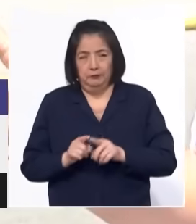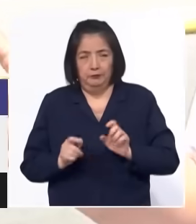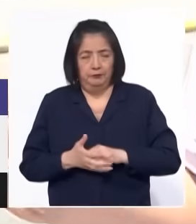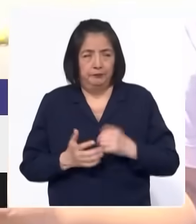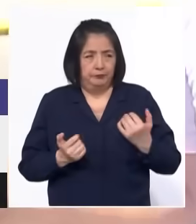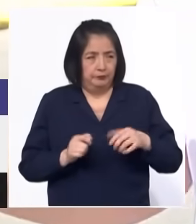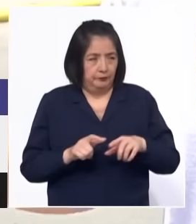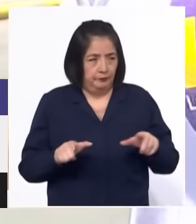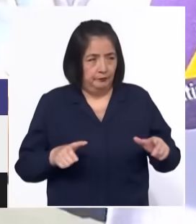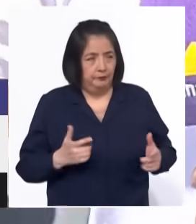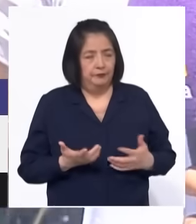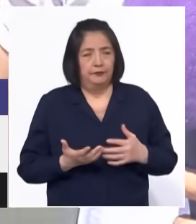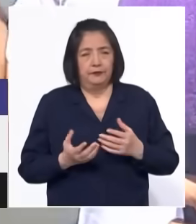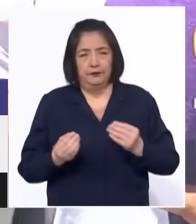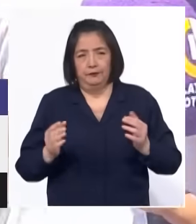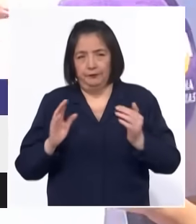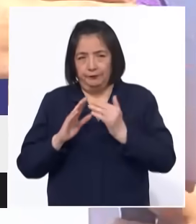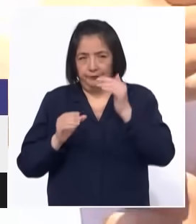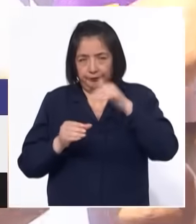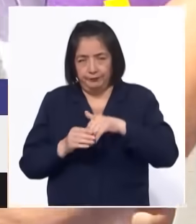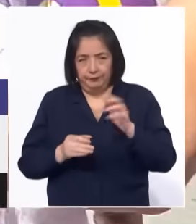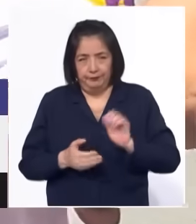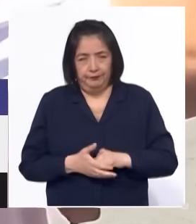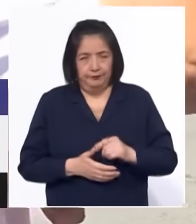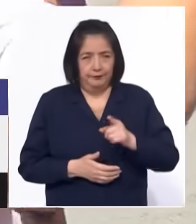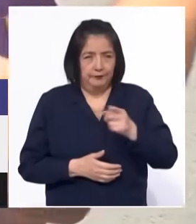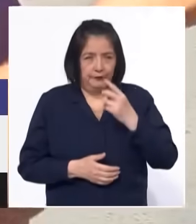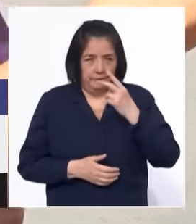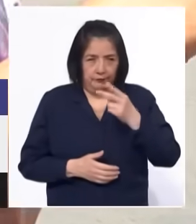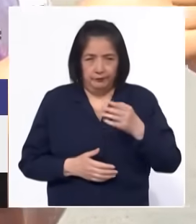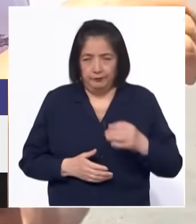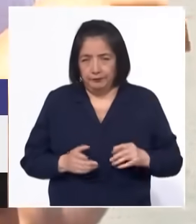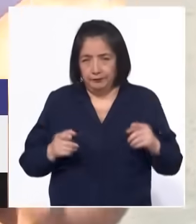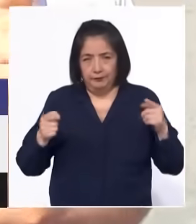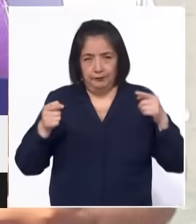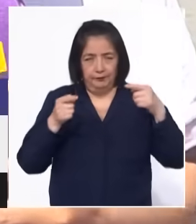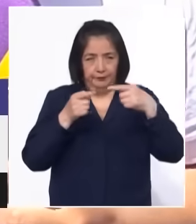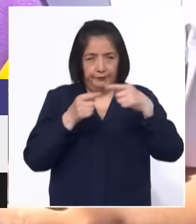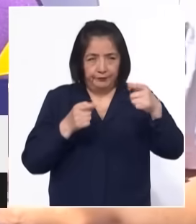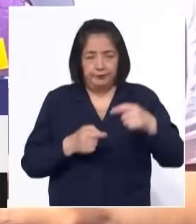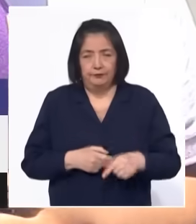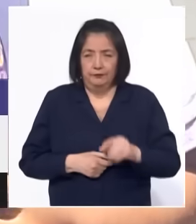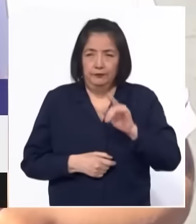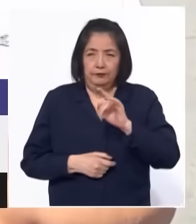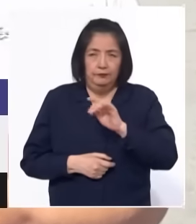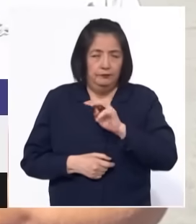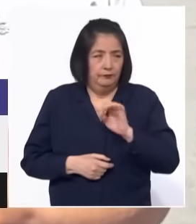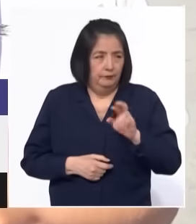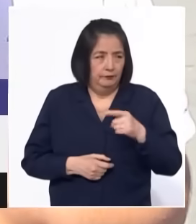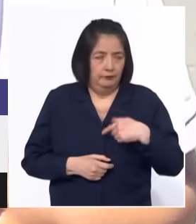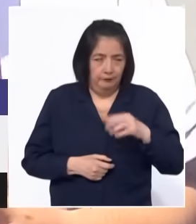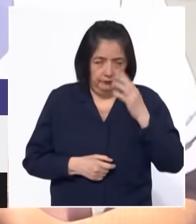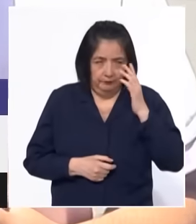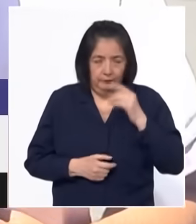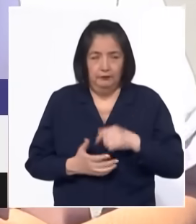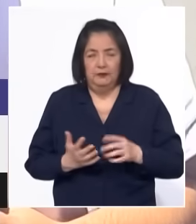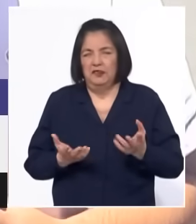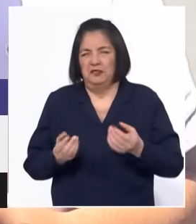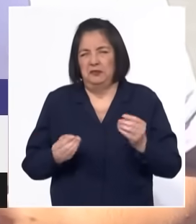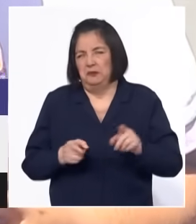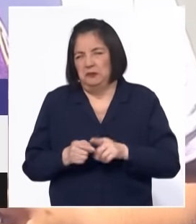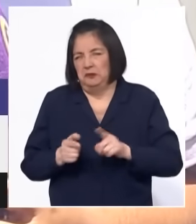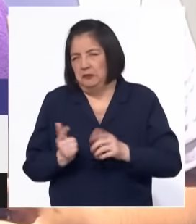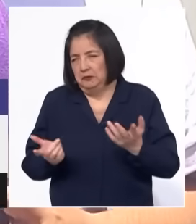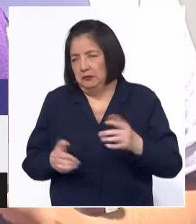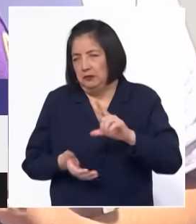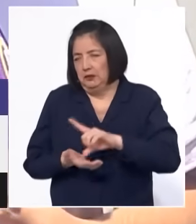una zona bancaria. Hay una intersección aquí en la esquina que es el Jirón Gamarra. Para tener una referencia, es como el Jirón de la Unión en